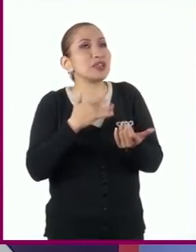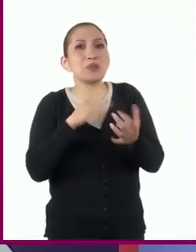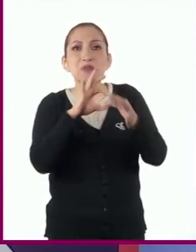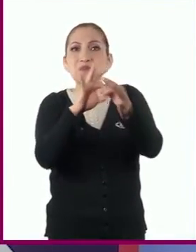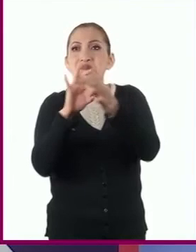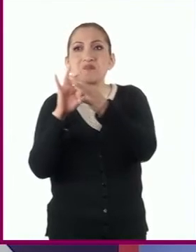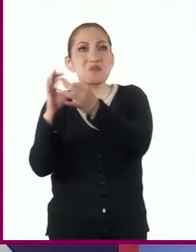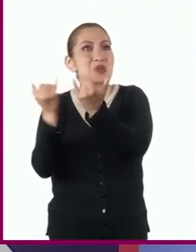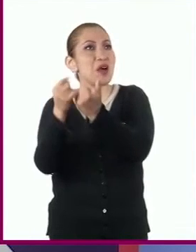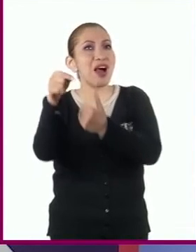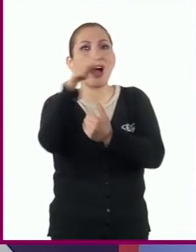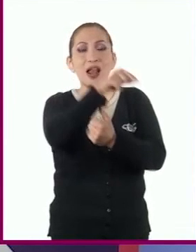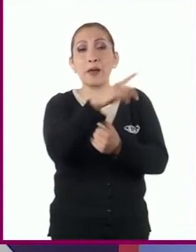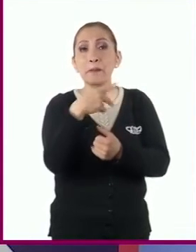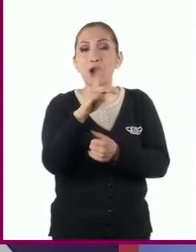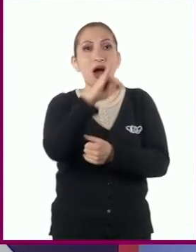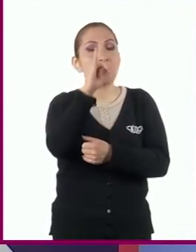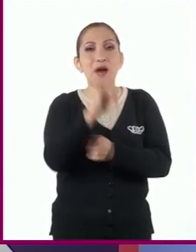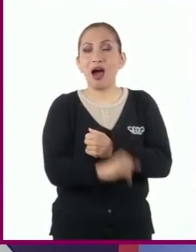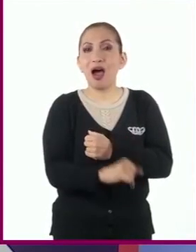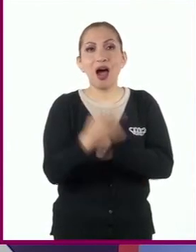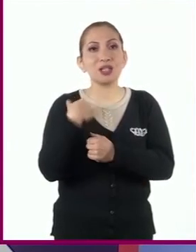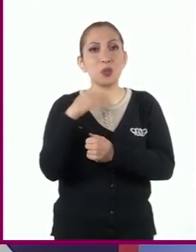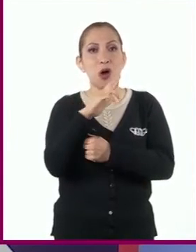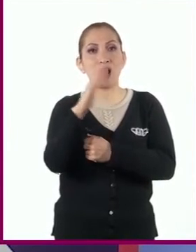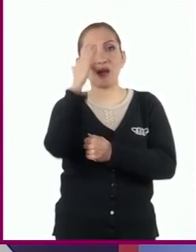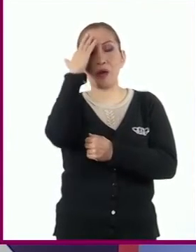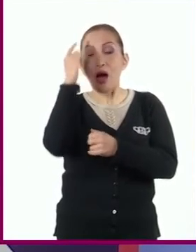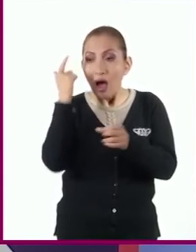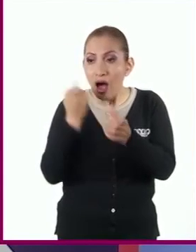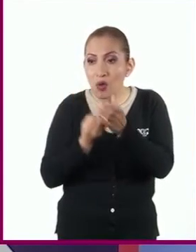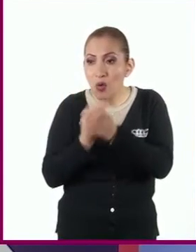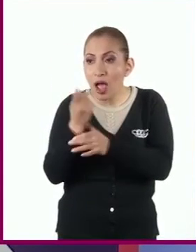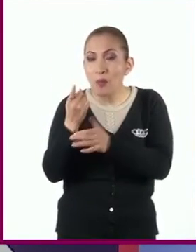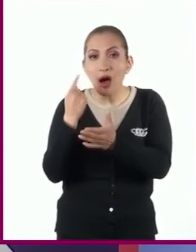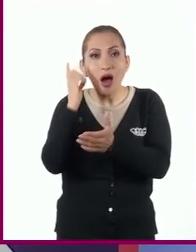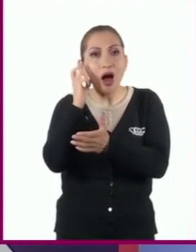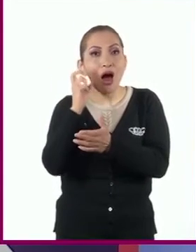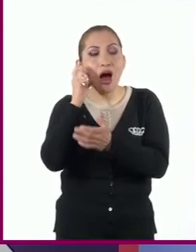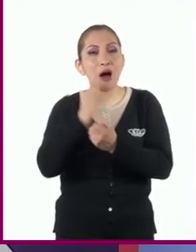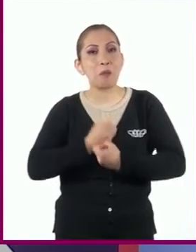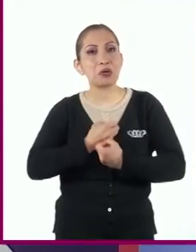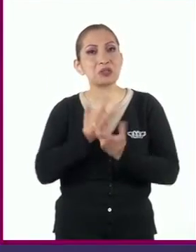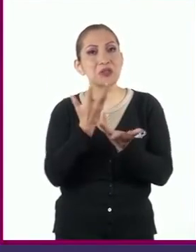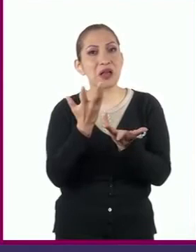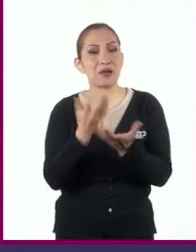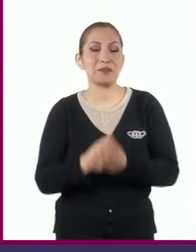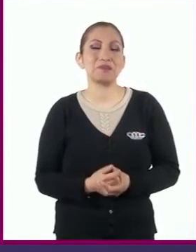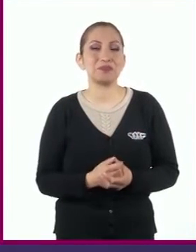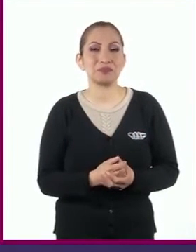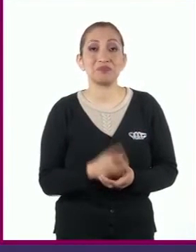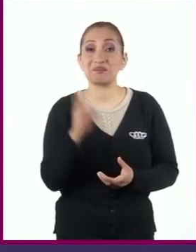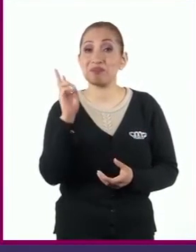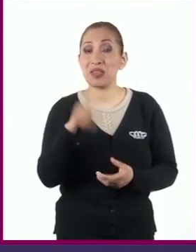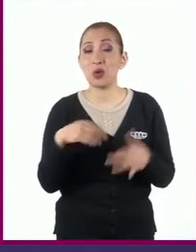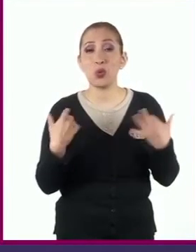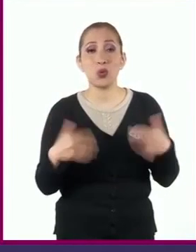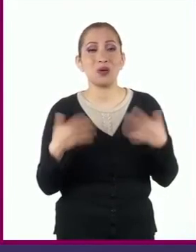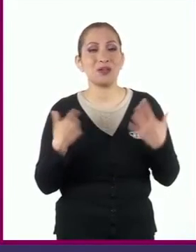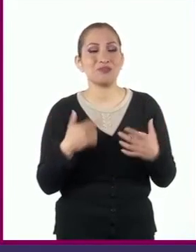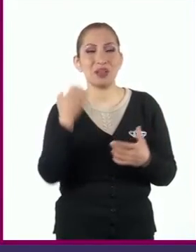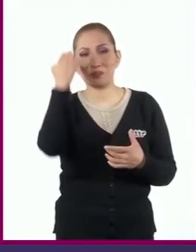comunes, pero parece que nunca los hubiéramos reconocido hasta que los escuchamos en la poesía. Ha resultado una